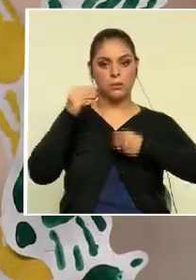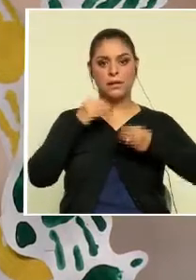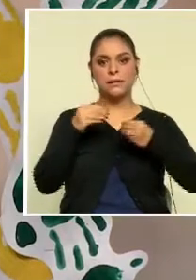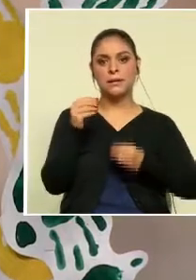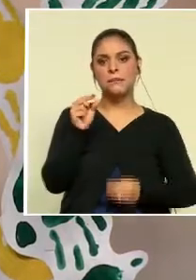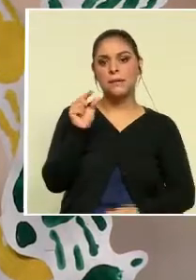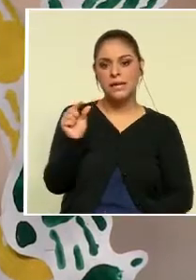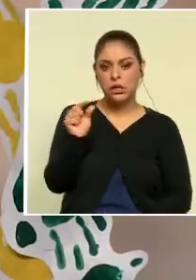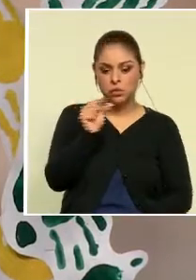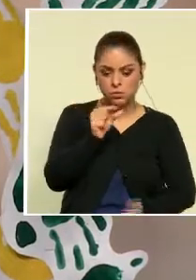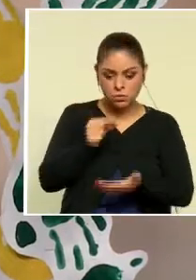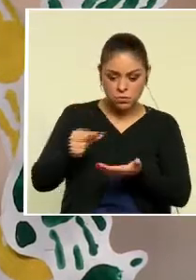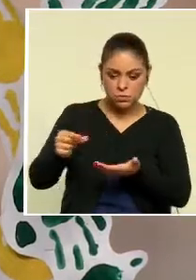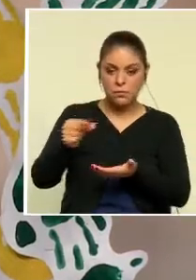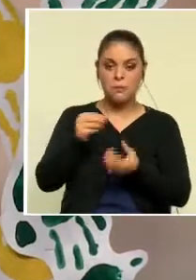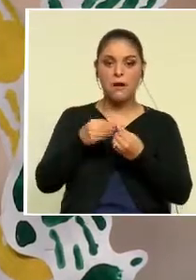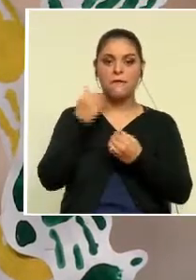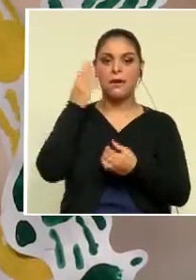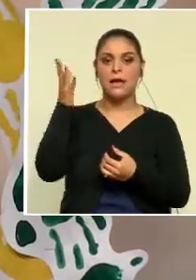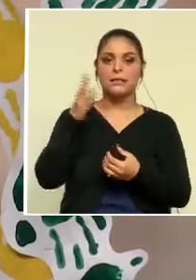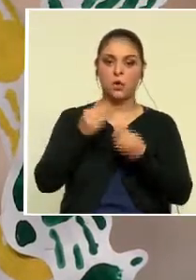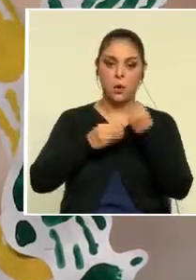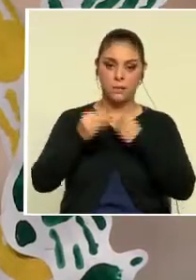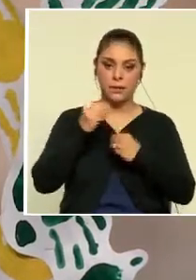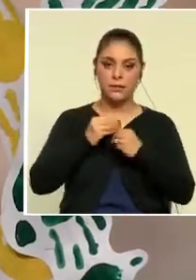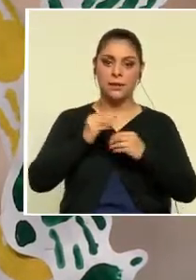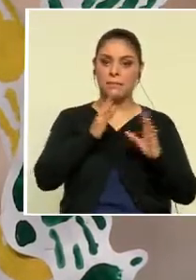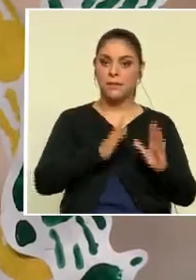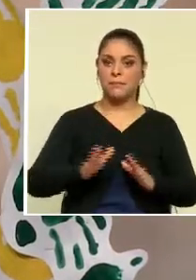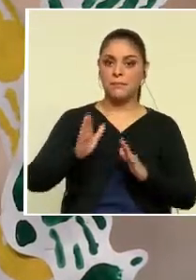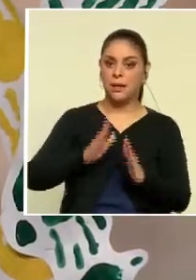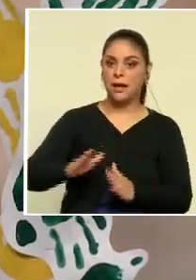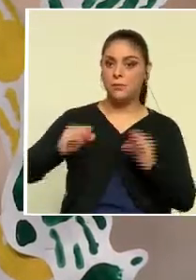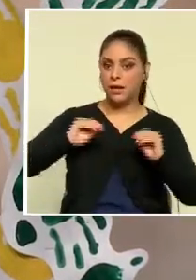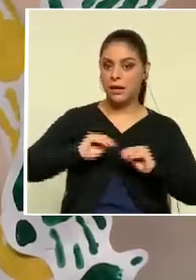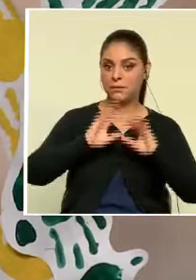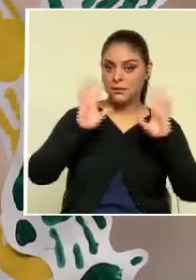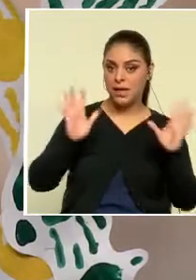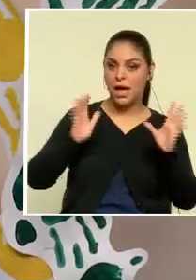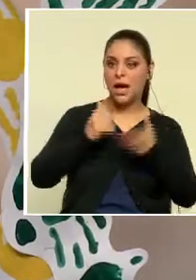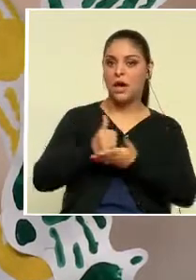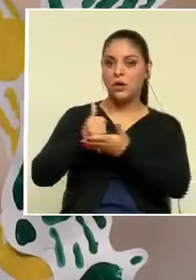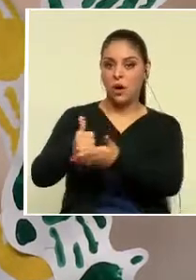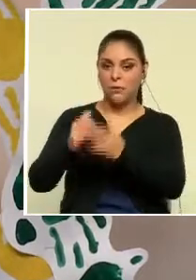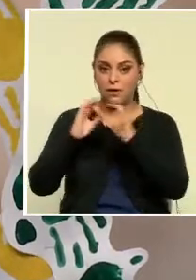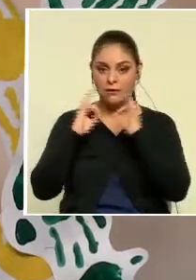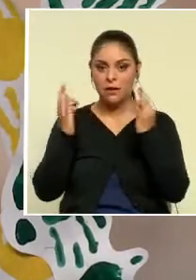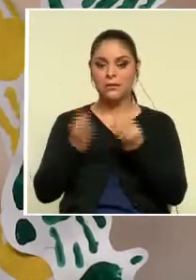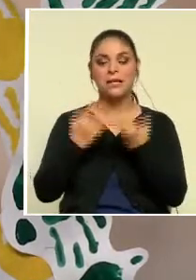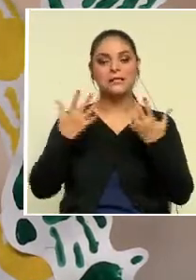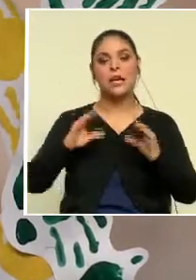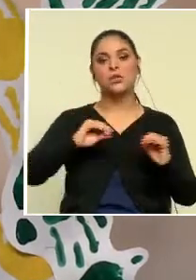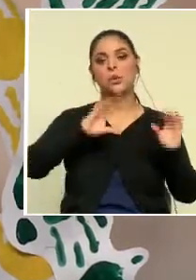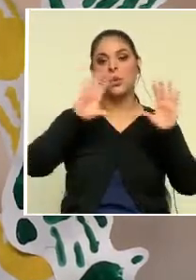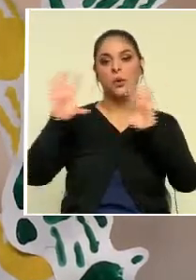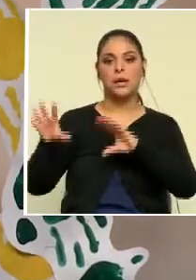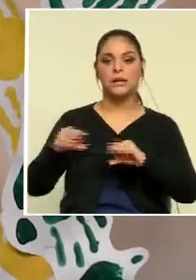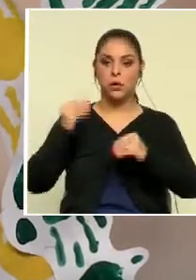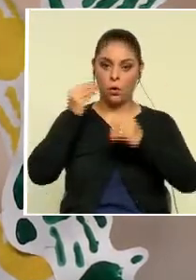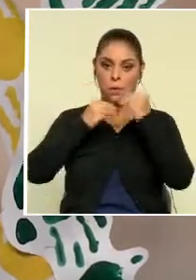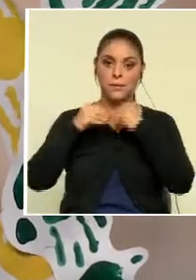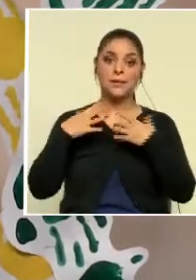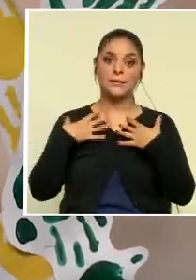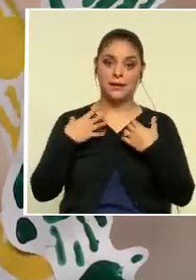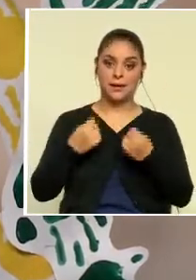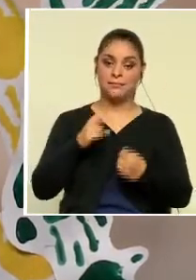pequeños es como más fácil entonces lo preparamos en la mañana ayudamos a nuestro grupo familiar y ya para todo el día tenemos una merienda salarial en